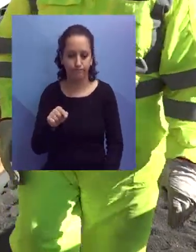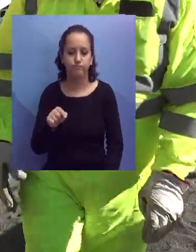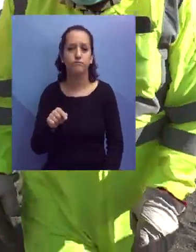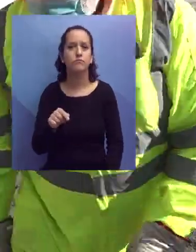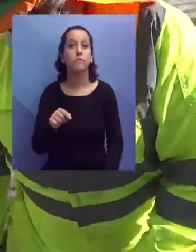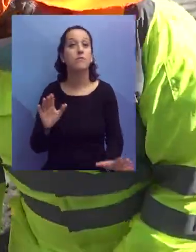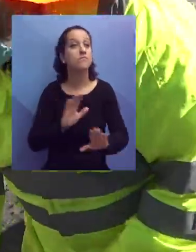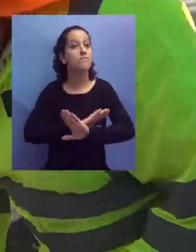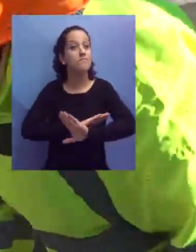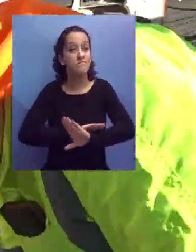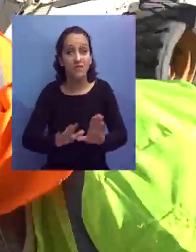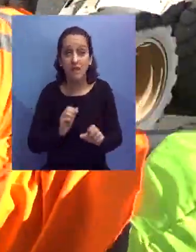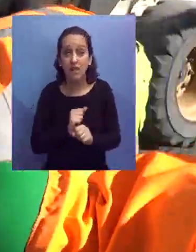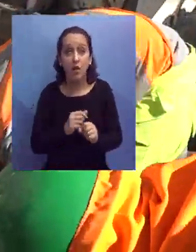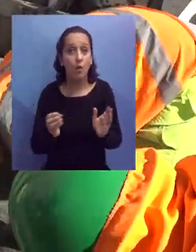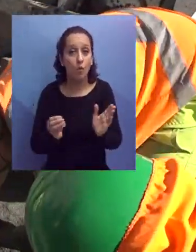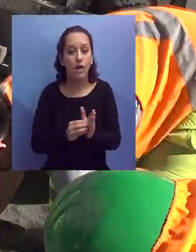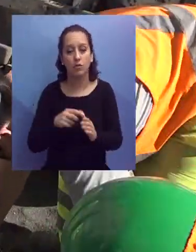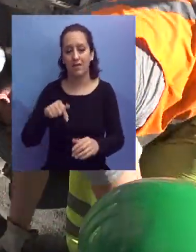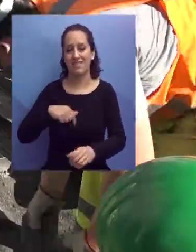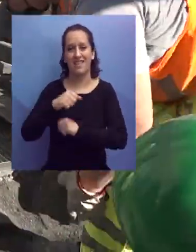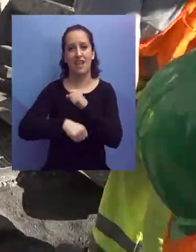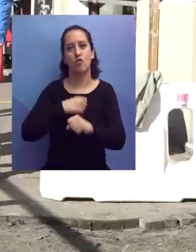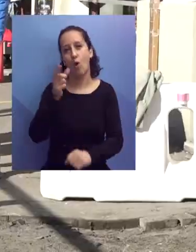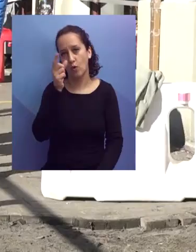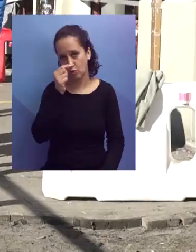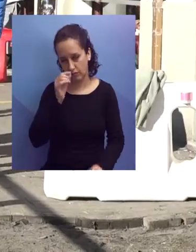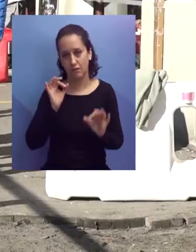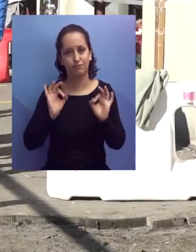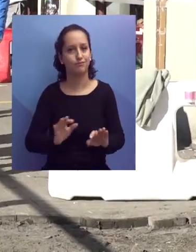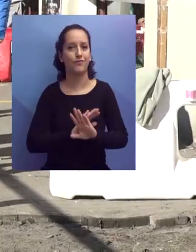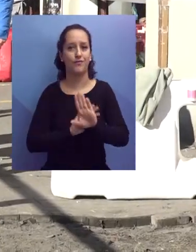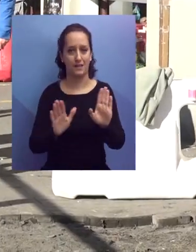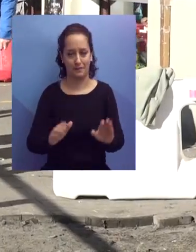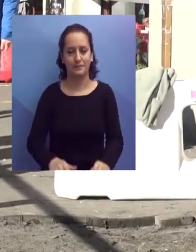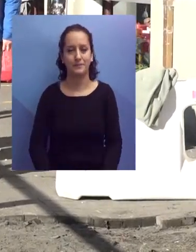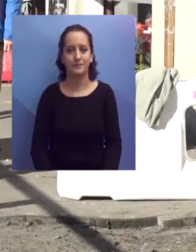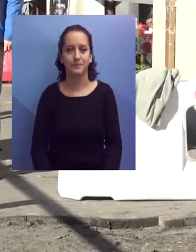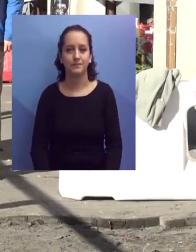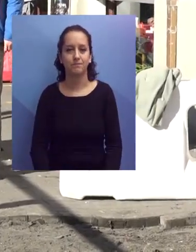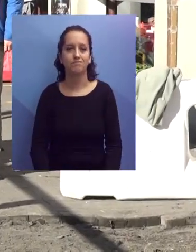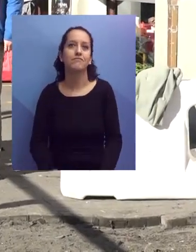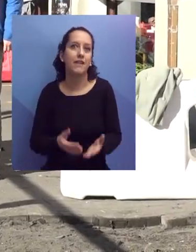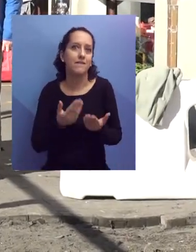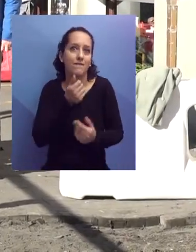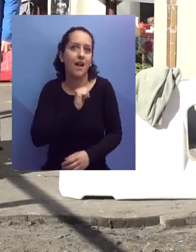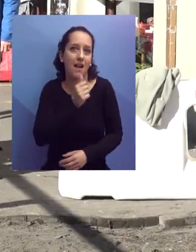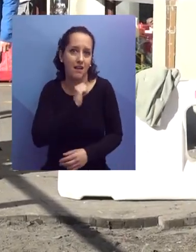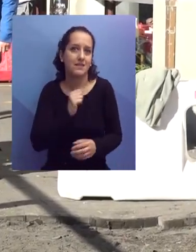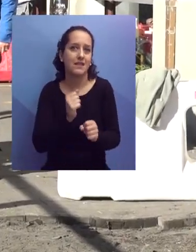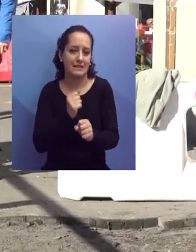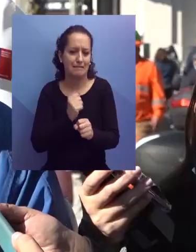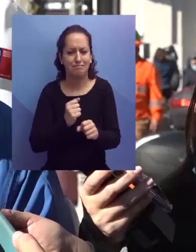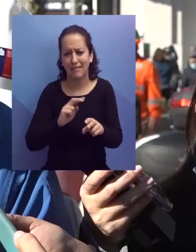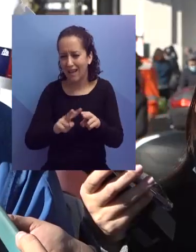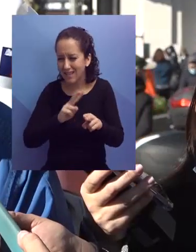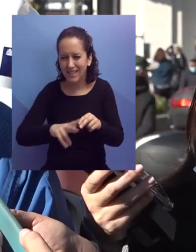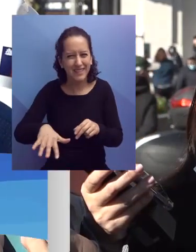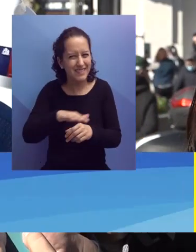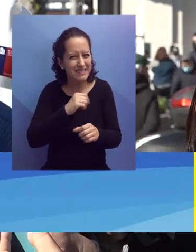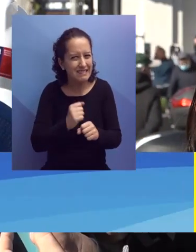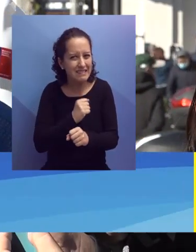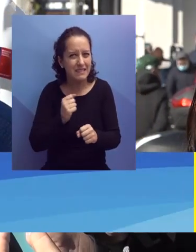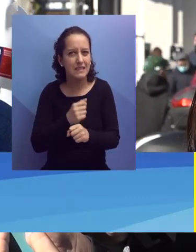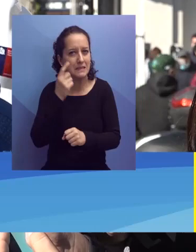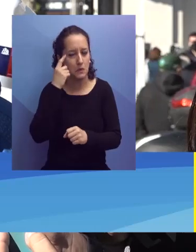pesos y se espera que las obras estén finalizadas en octubre de este año. Este trabajo que era necesario, sabíamos